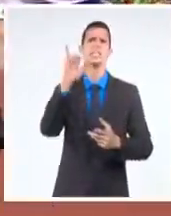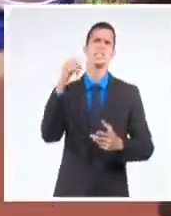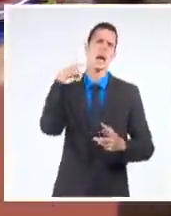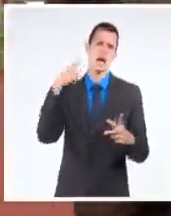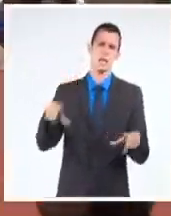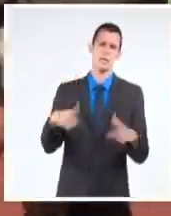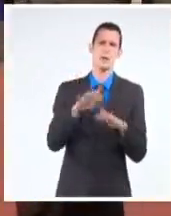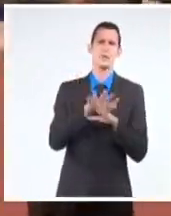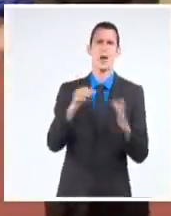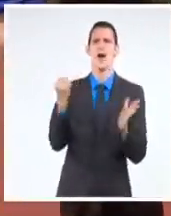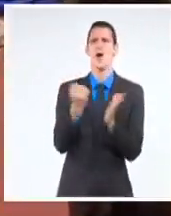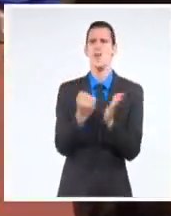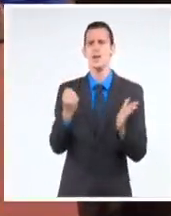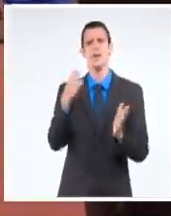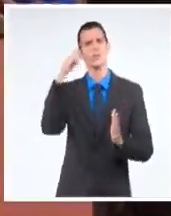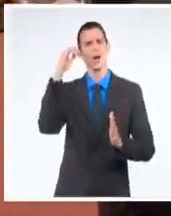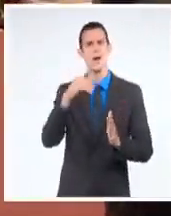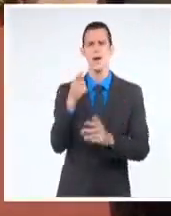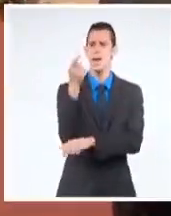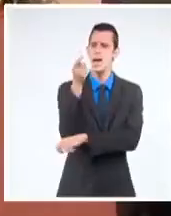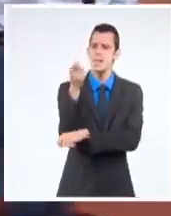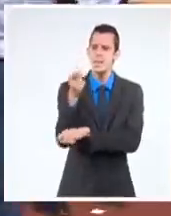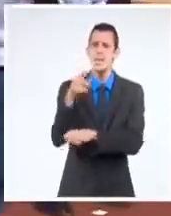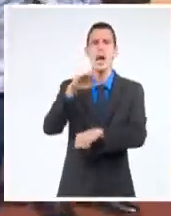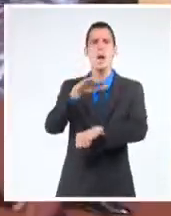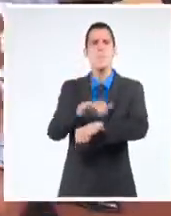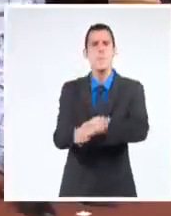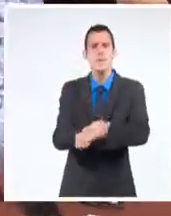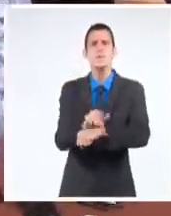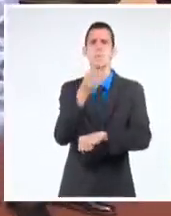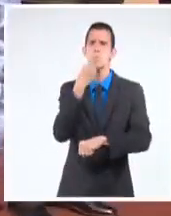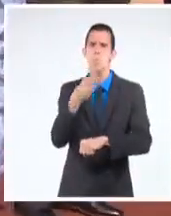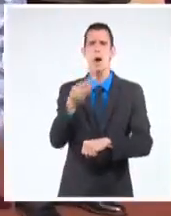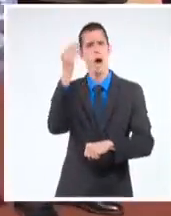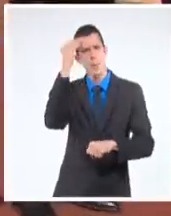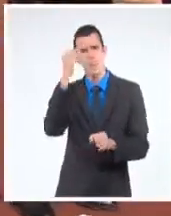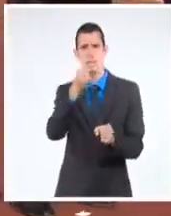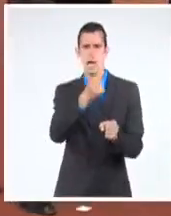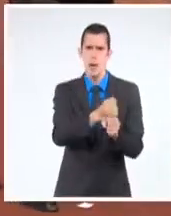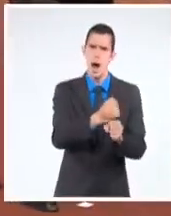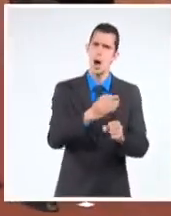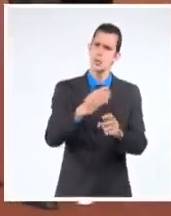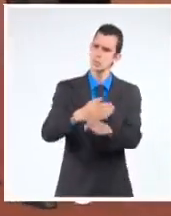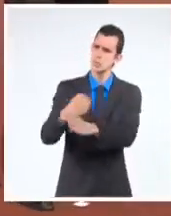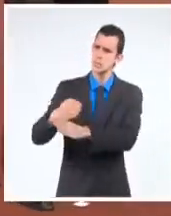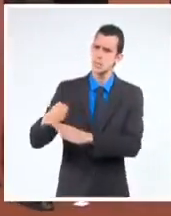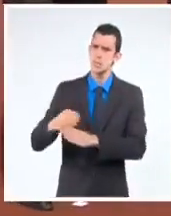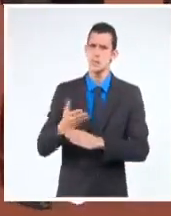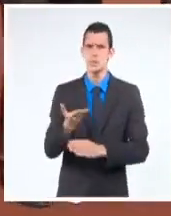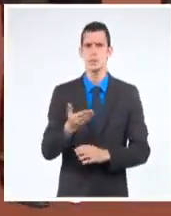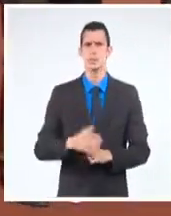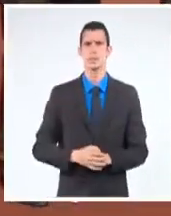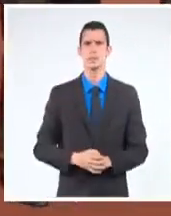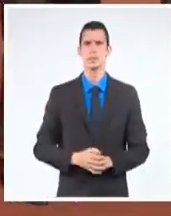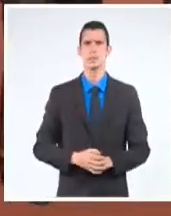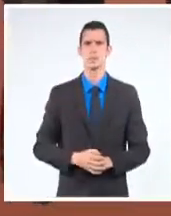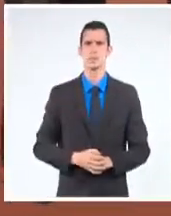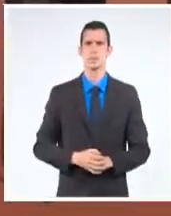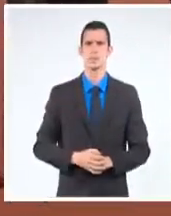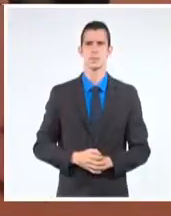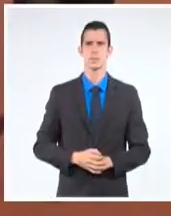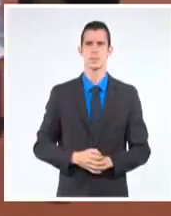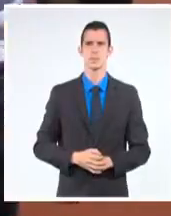de los planes de tratamiento educativo. El ministro del Interior General de División, Lázaro Alberto Álvarez Casas, entregó